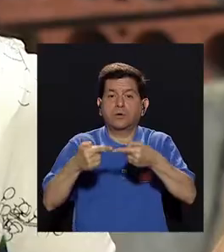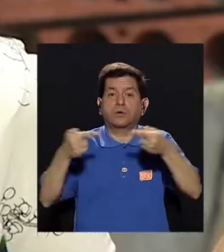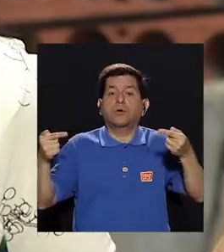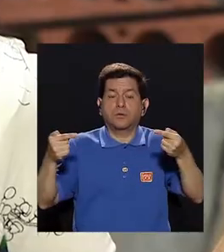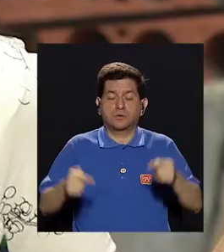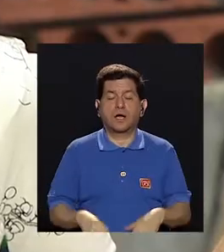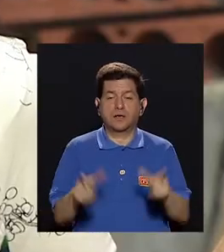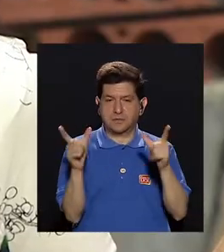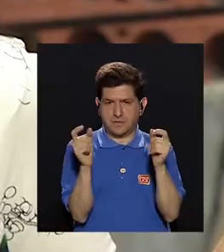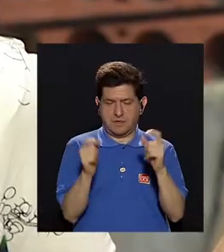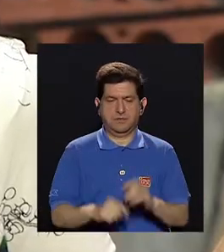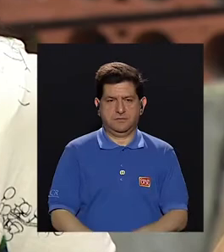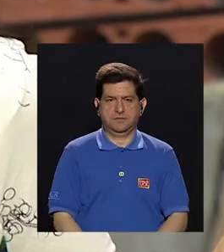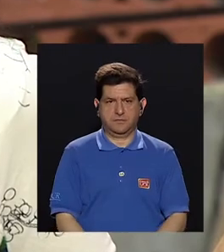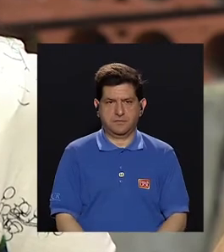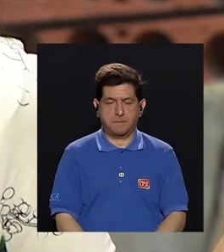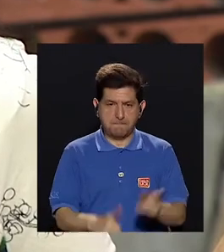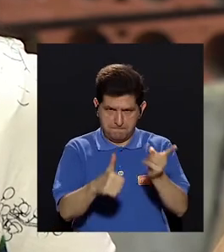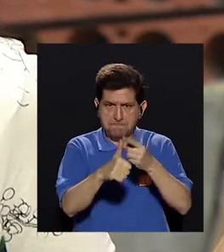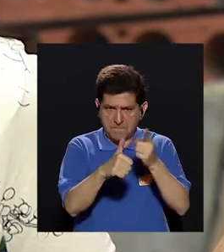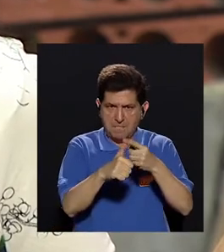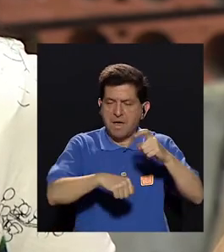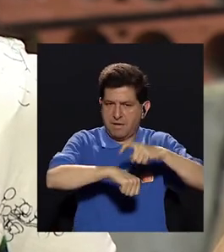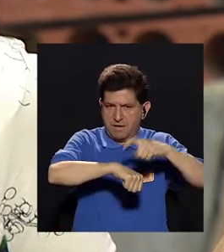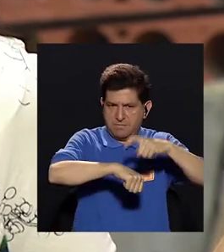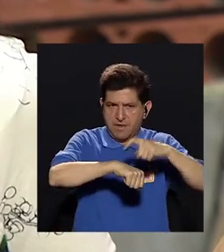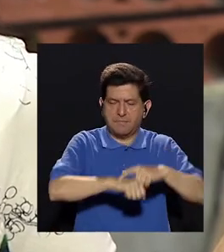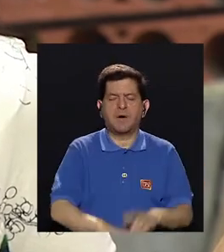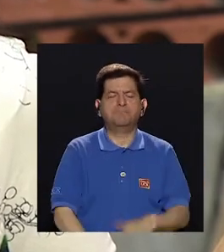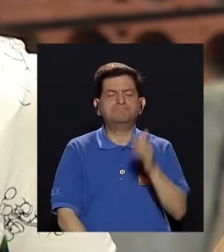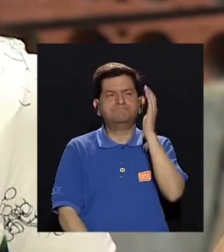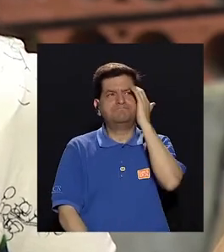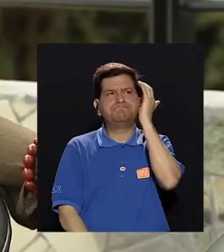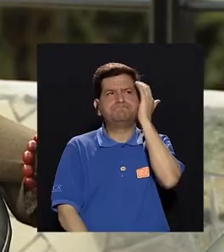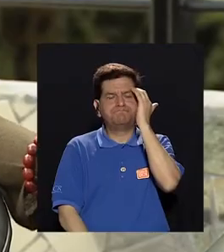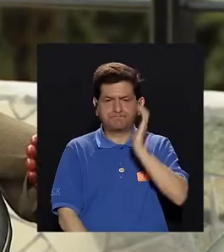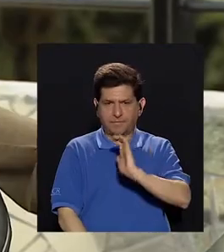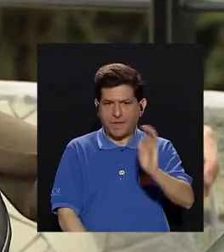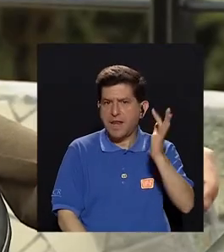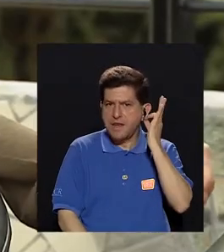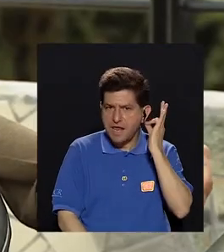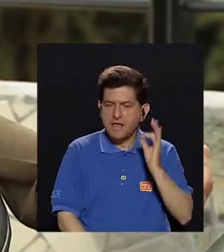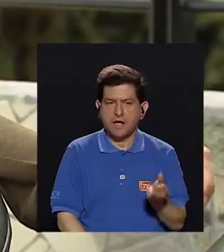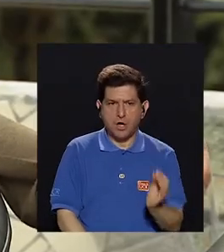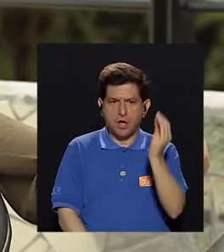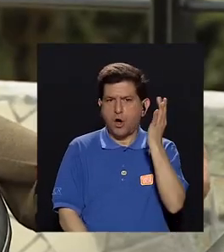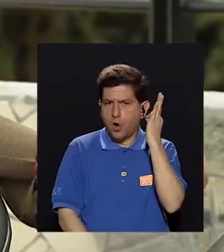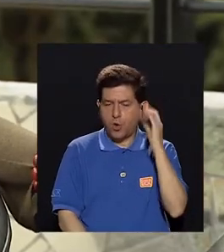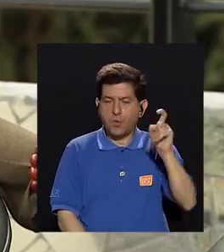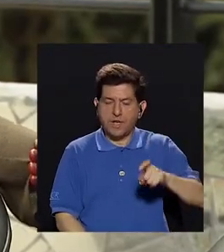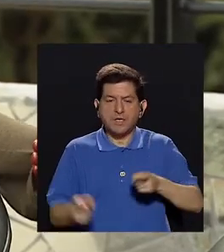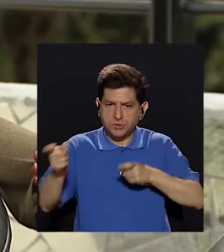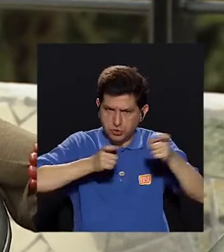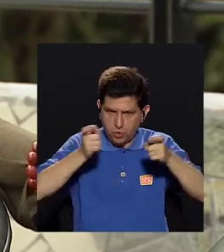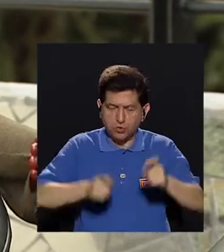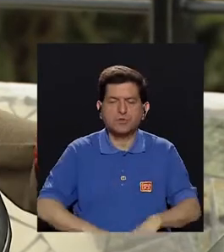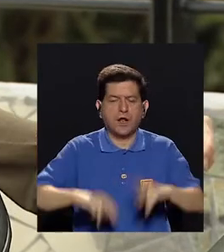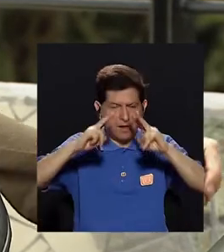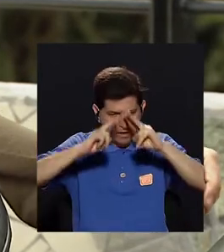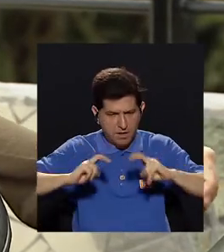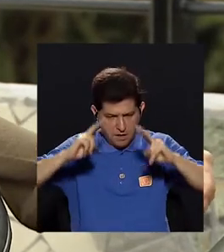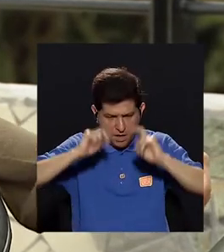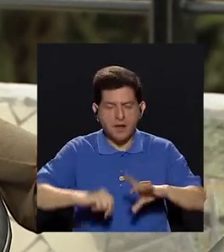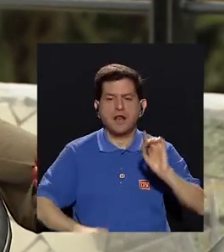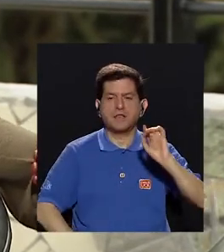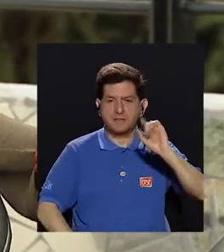tampoco. Entonces, primero esa etapa, ¿verdad? Tener la conciencia de que las niñas requieren también algunos controles y revisiones que